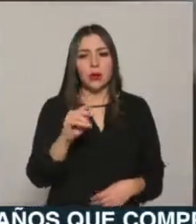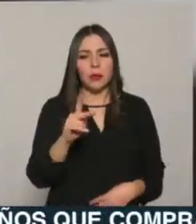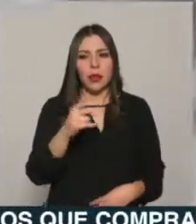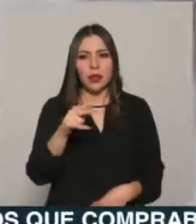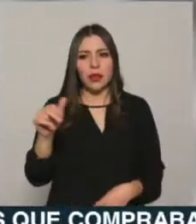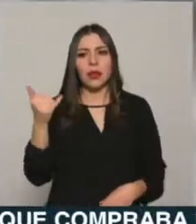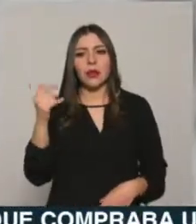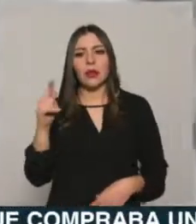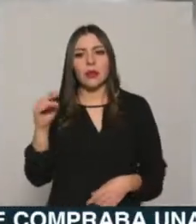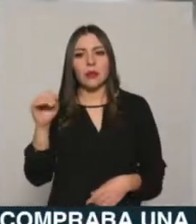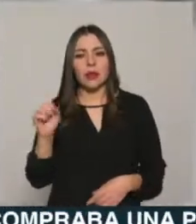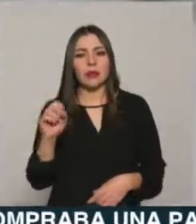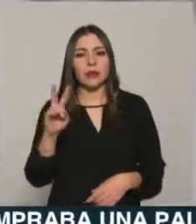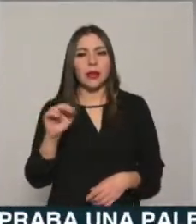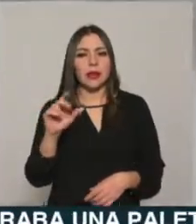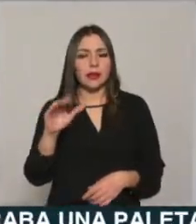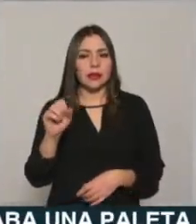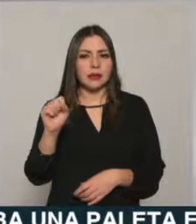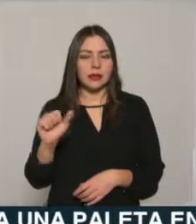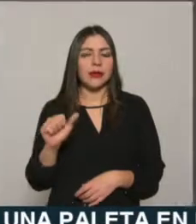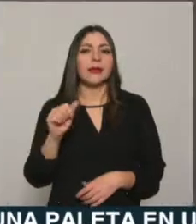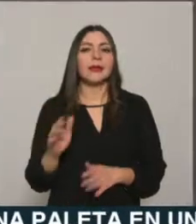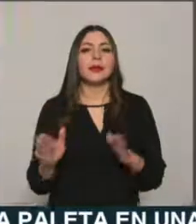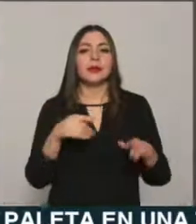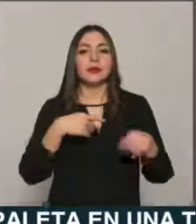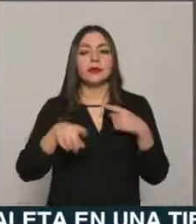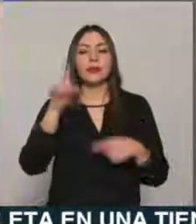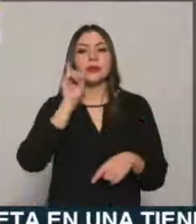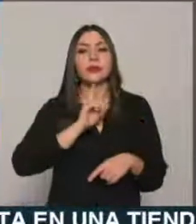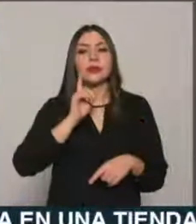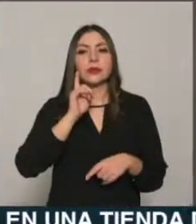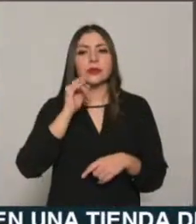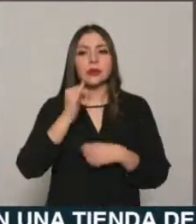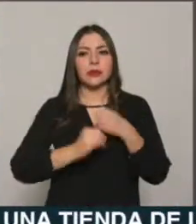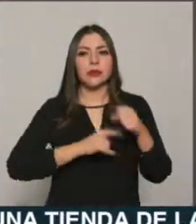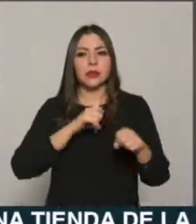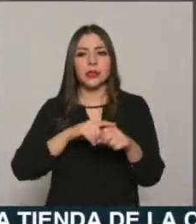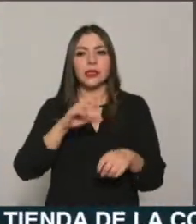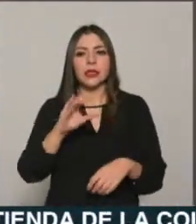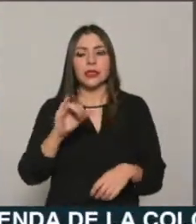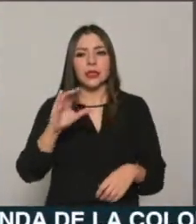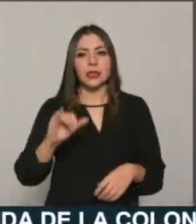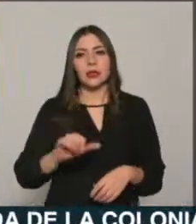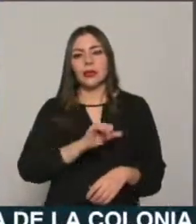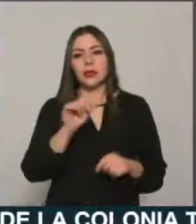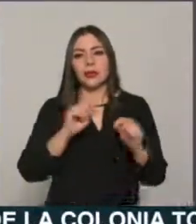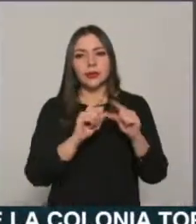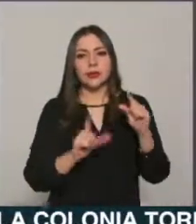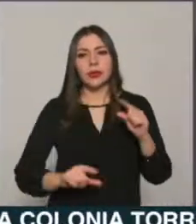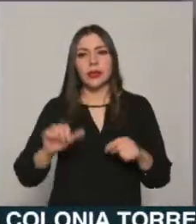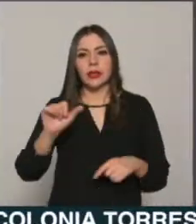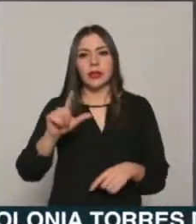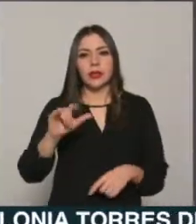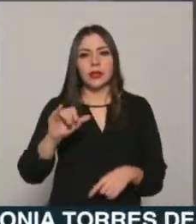Balcázar. También en el fútbol femenil internacional estará investida Sisi, mientras que en el Nacional